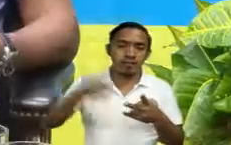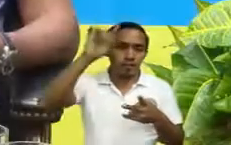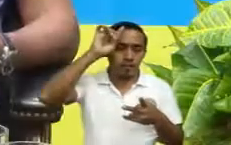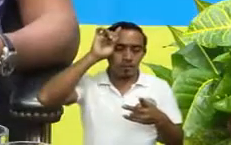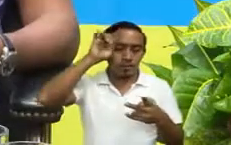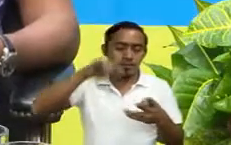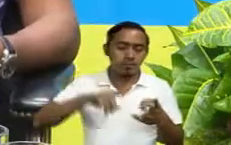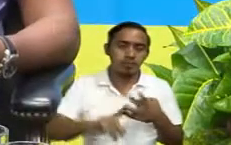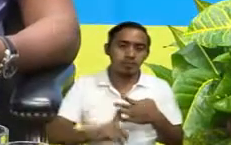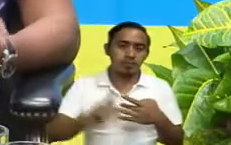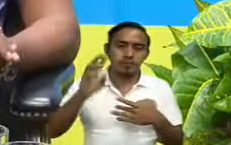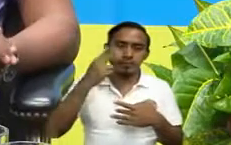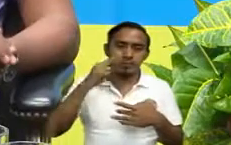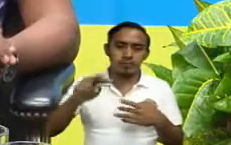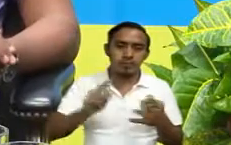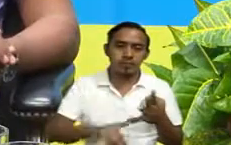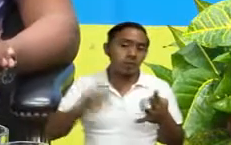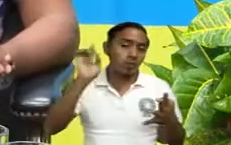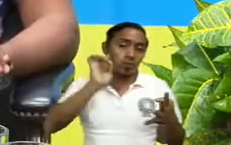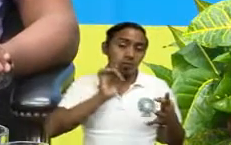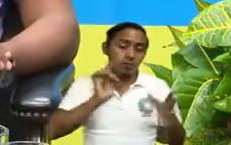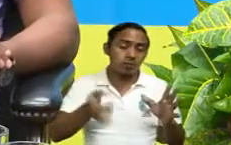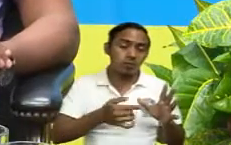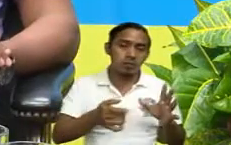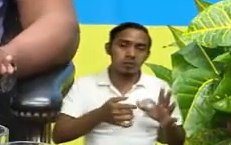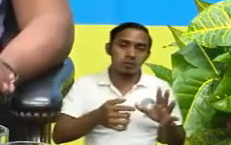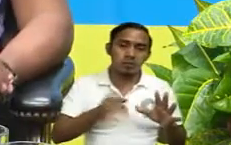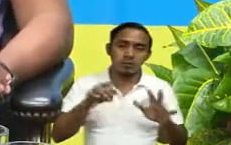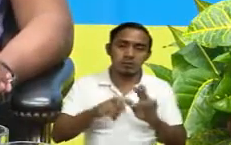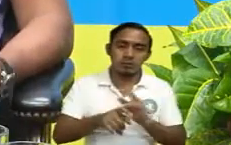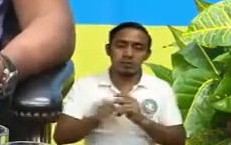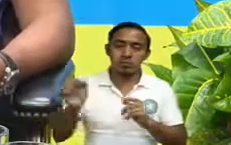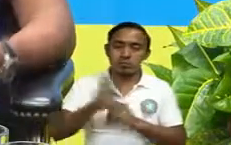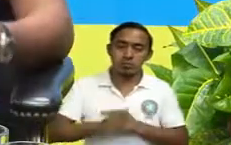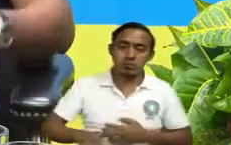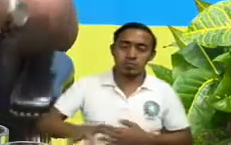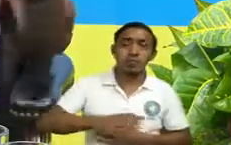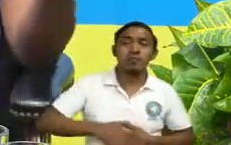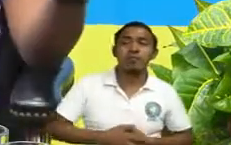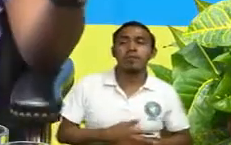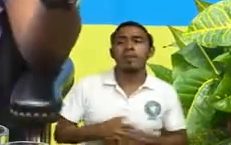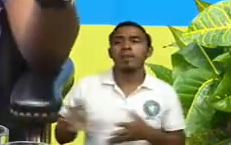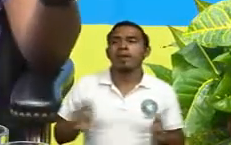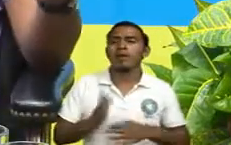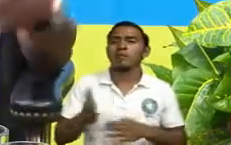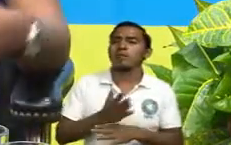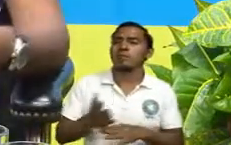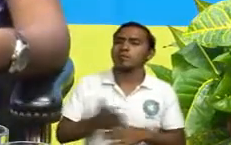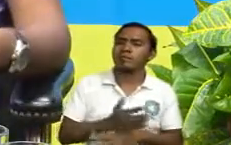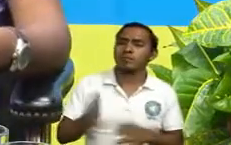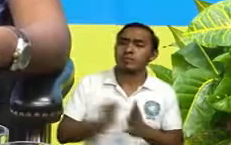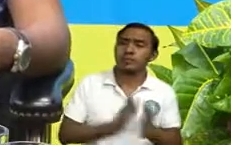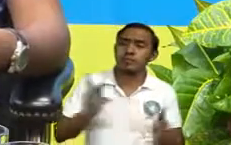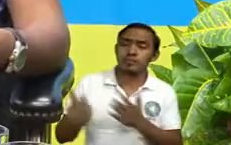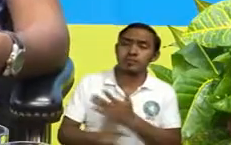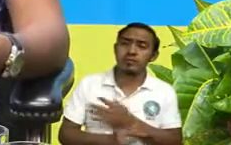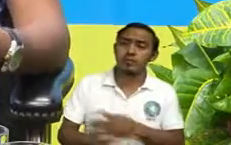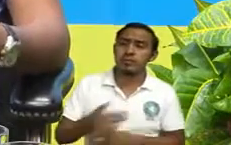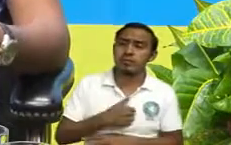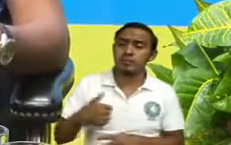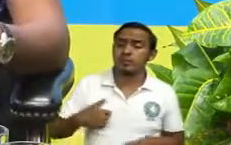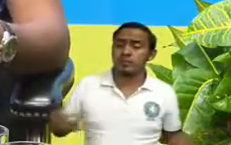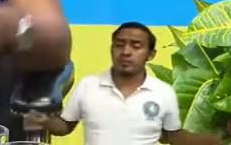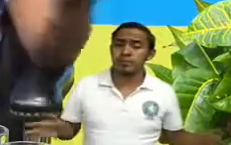intelectual, la visual, la auditiva y la psicosocial. Hablemos de los programas, doctora, que ha